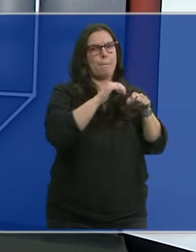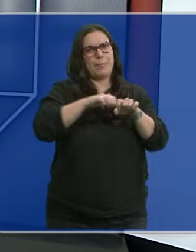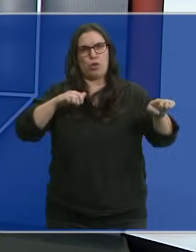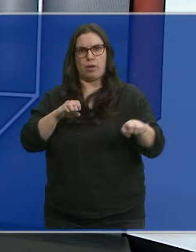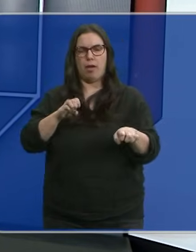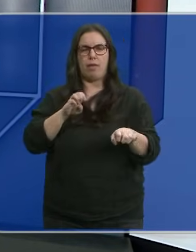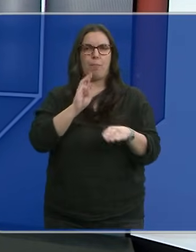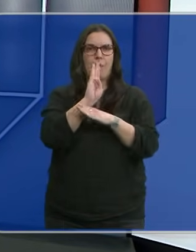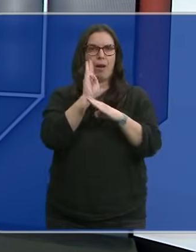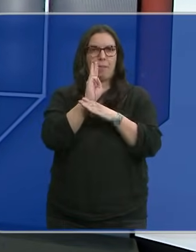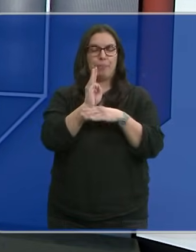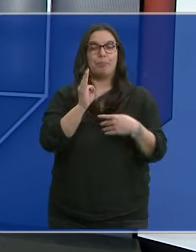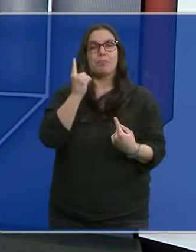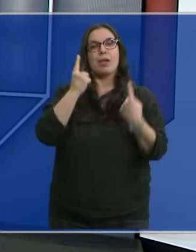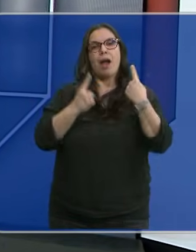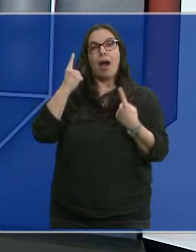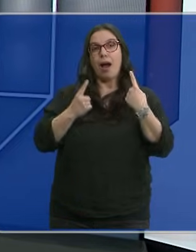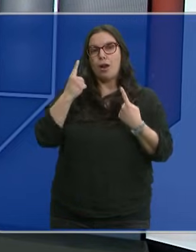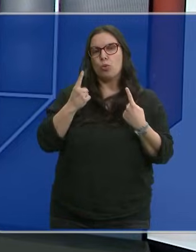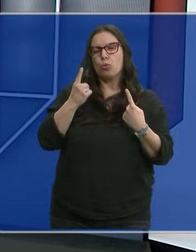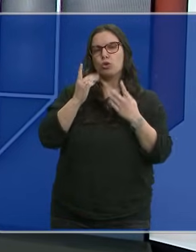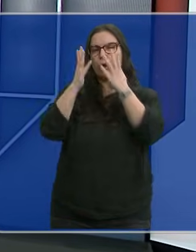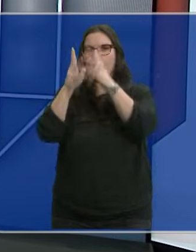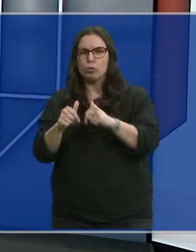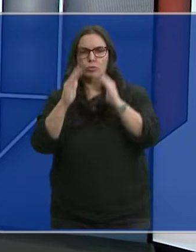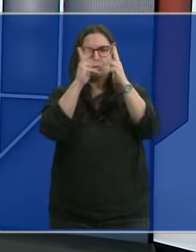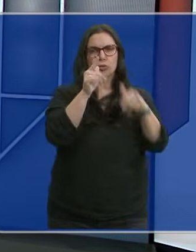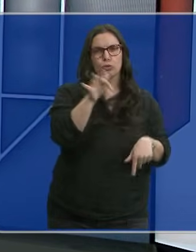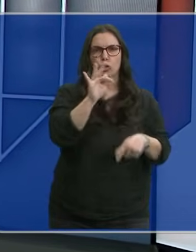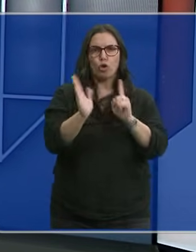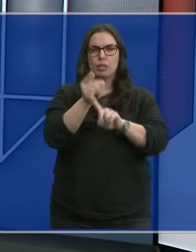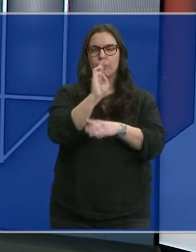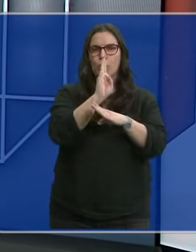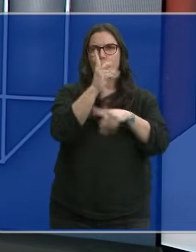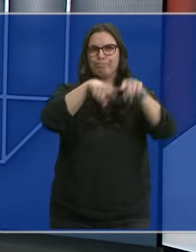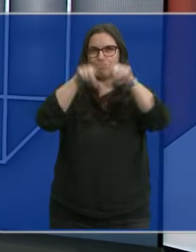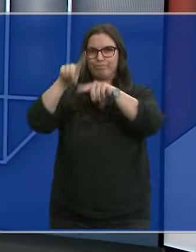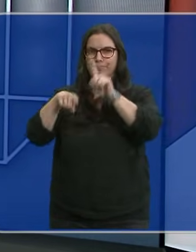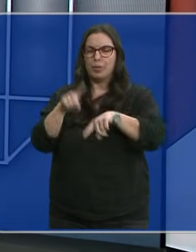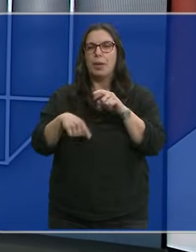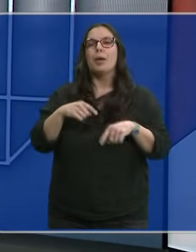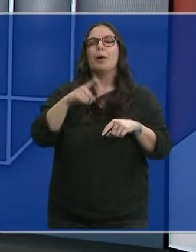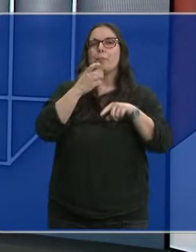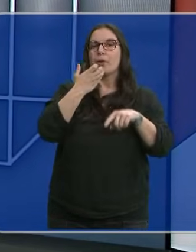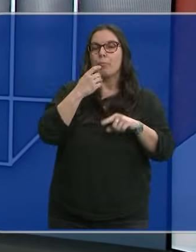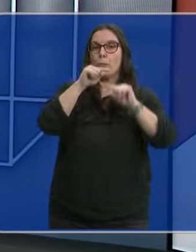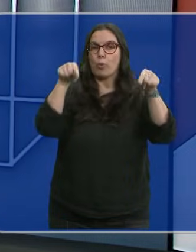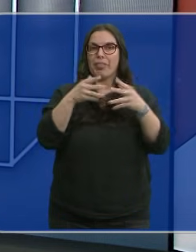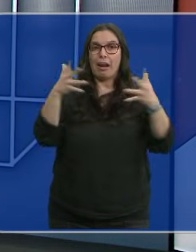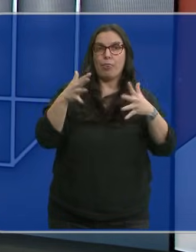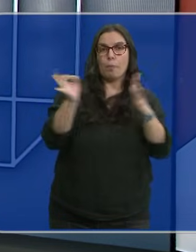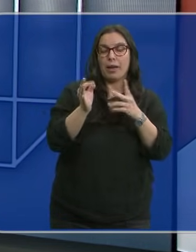escaños posibles. A algunos les cuesta más votos que a otros llegar a tener representación en las Cortes. El tamaño de la provincia donde votamos y el